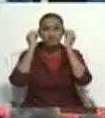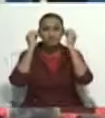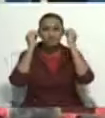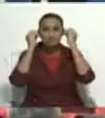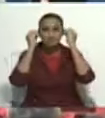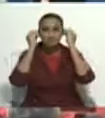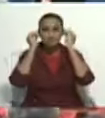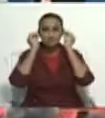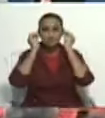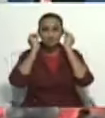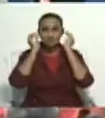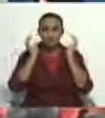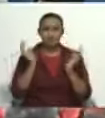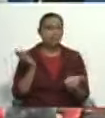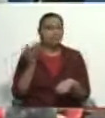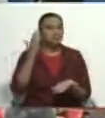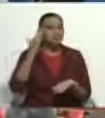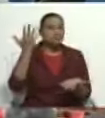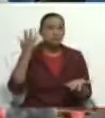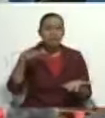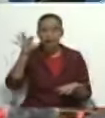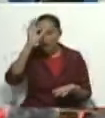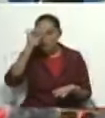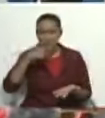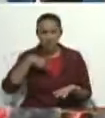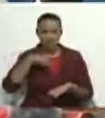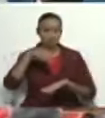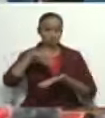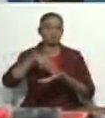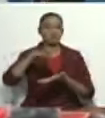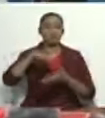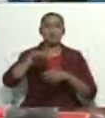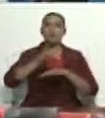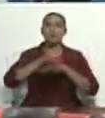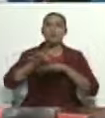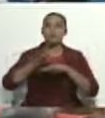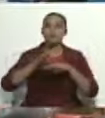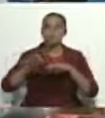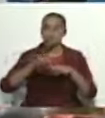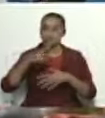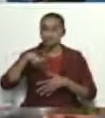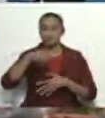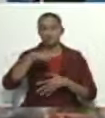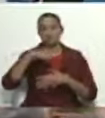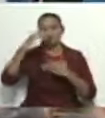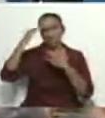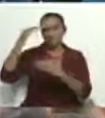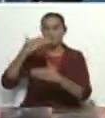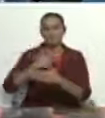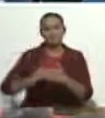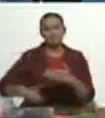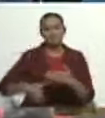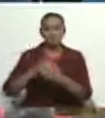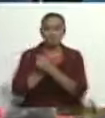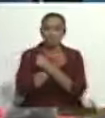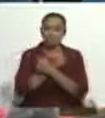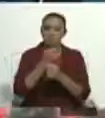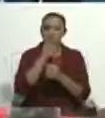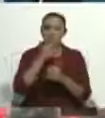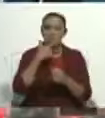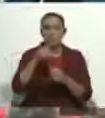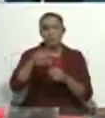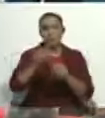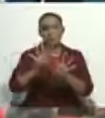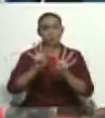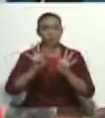Ni sabe que yo ando por aquí. Pero te mandamos saludos desde aquí, este pueblo ardiente, este pueblo amoroso. ¡Qué bonita marcha, hermano